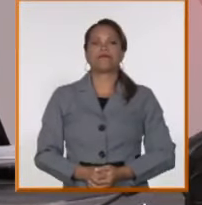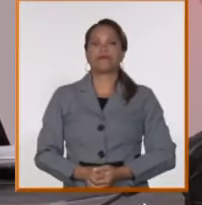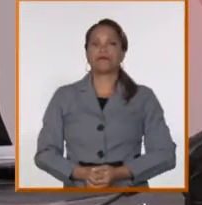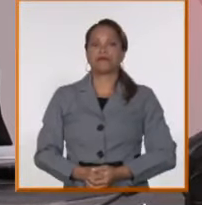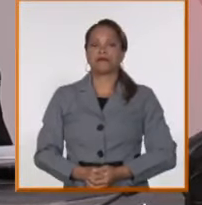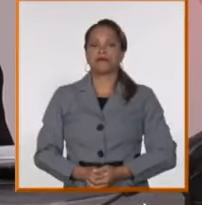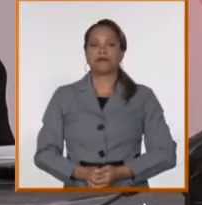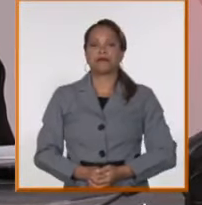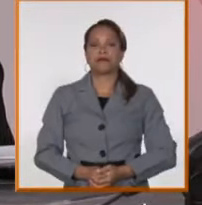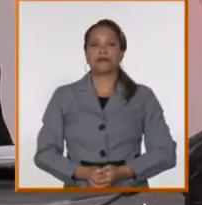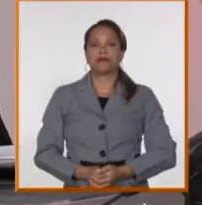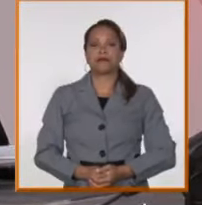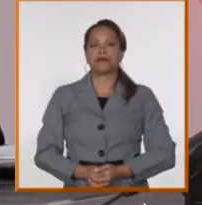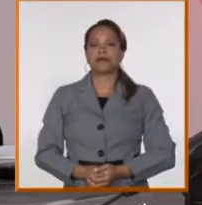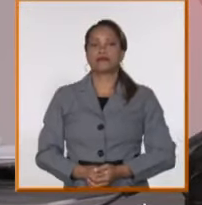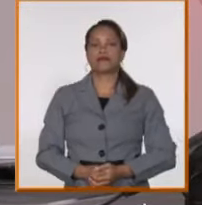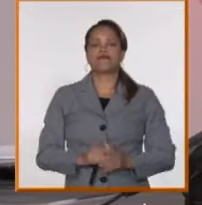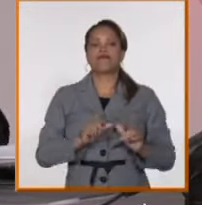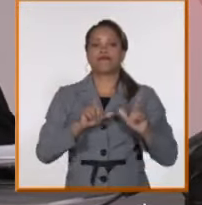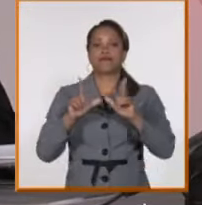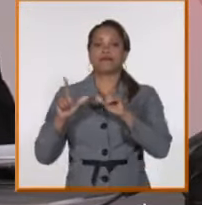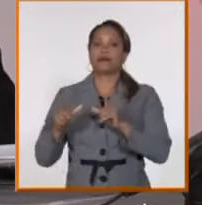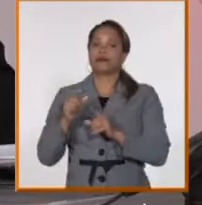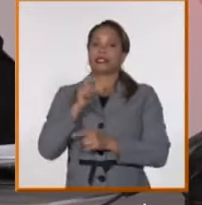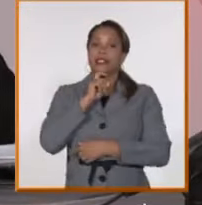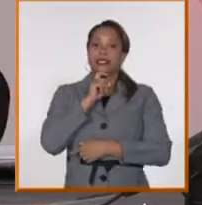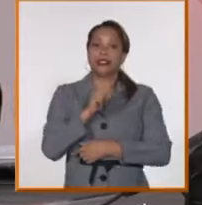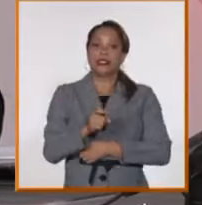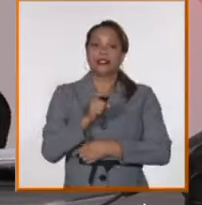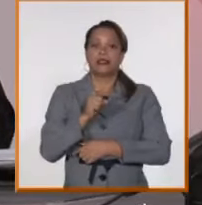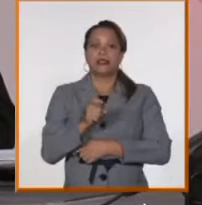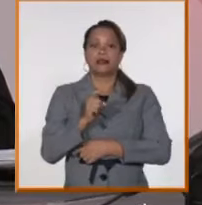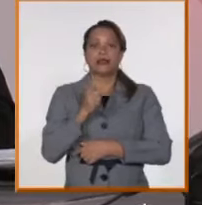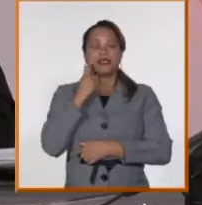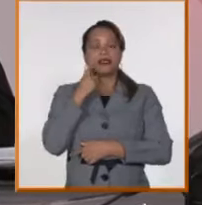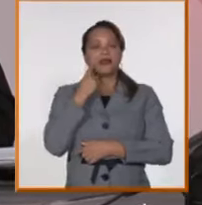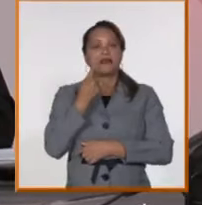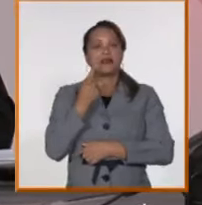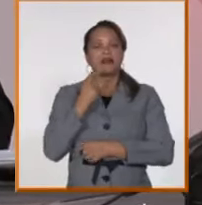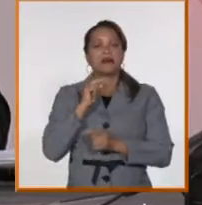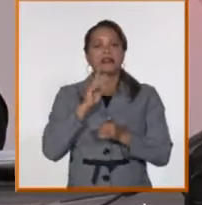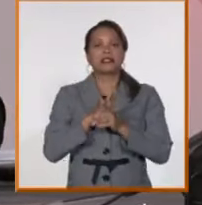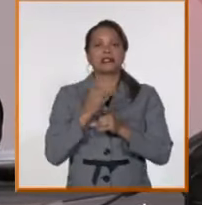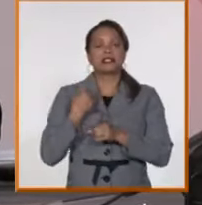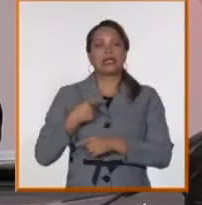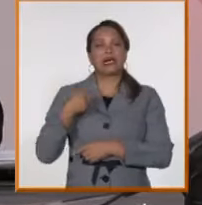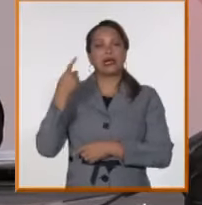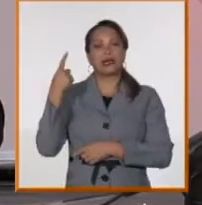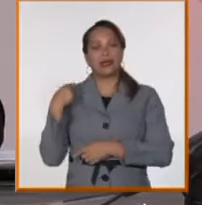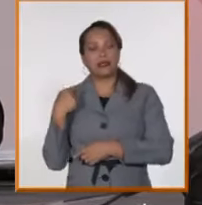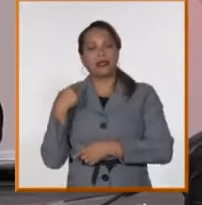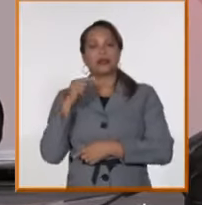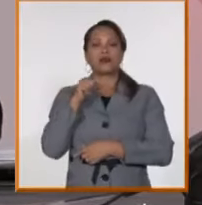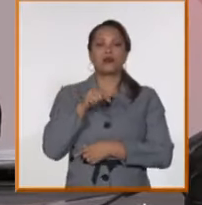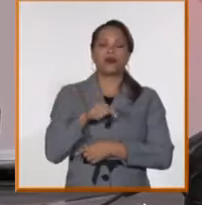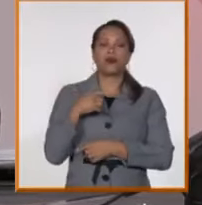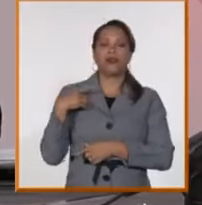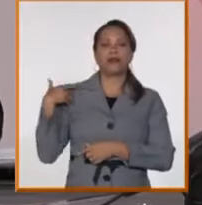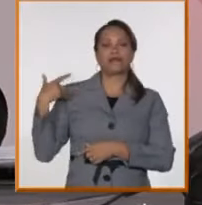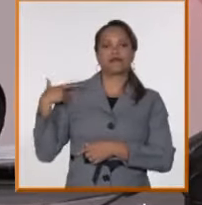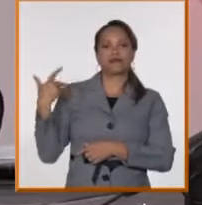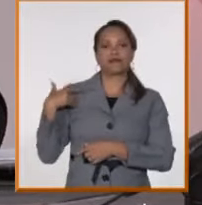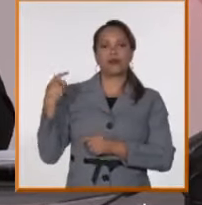duda escenas dramáticas las que se han visto desde la jornada de ayer y también estas protestas de